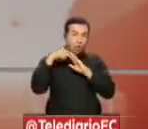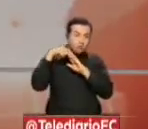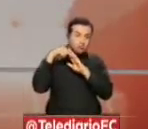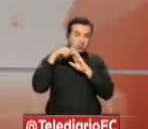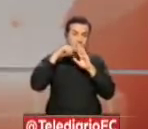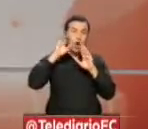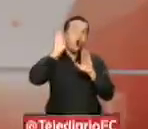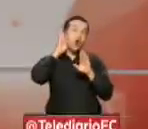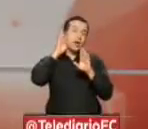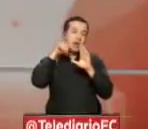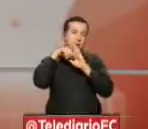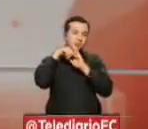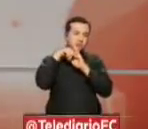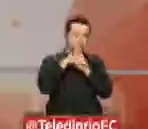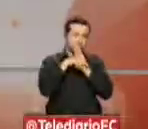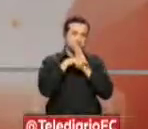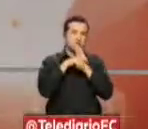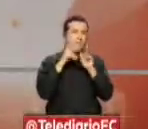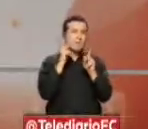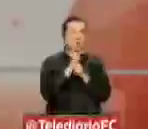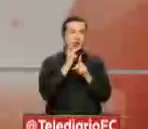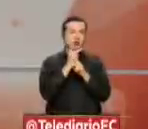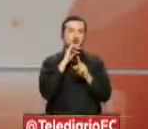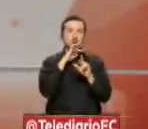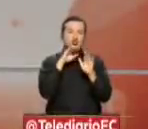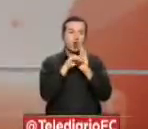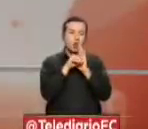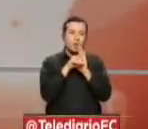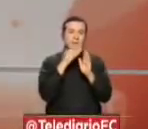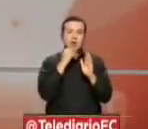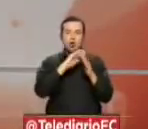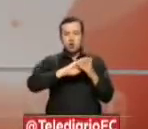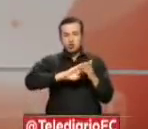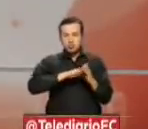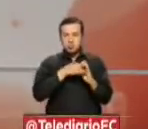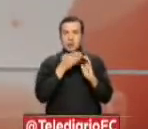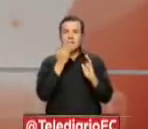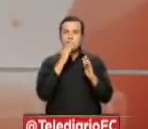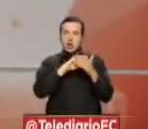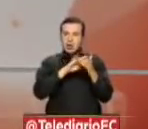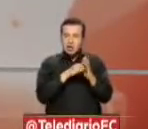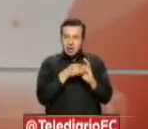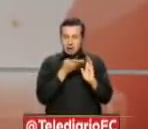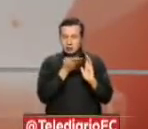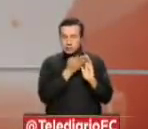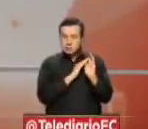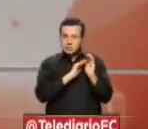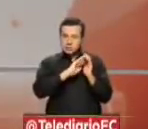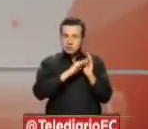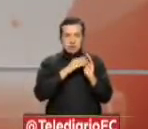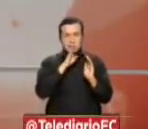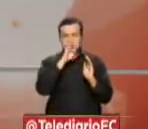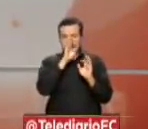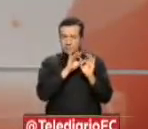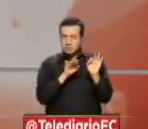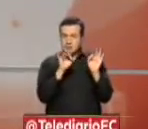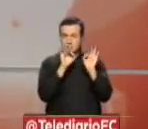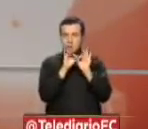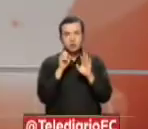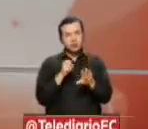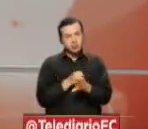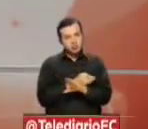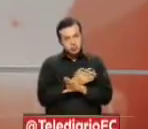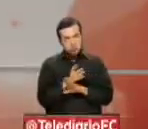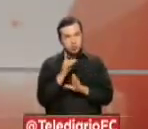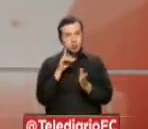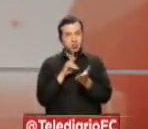fondo como la nuestra. Entonces, es preferible hacerlo con una gasa o con un algodón, puede ser también, pero siempre y cuando de acuerdo a las